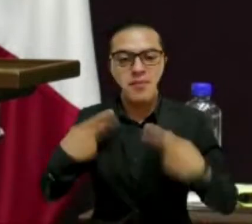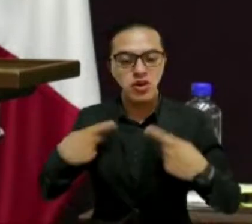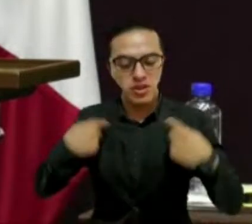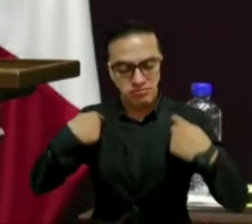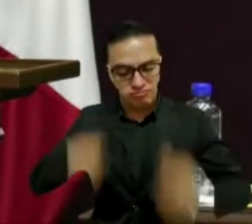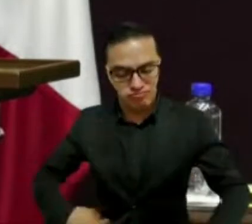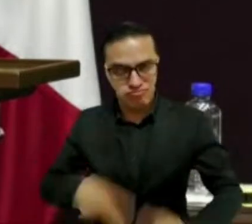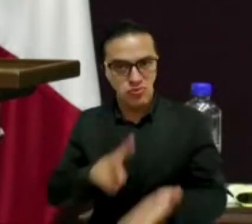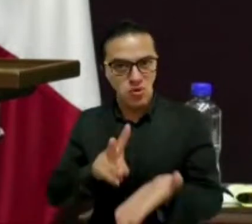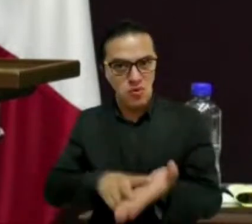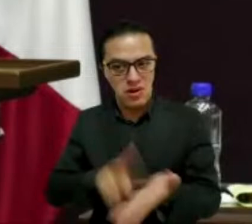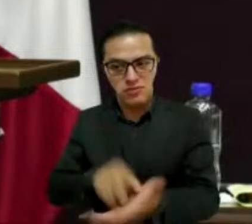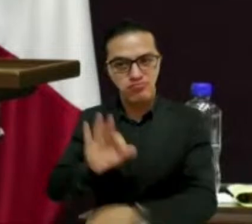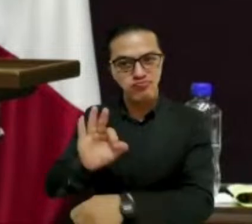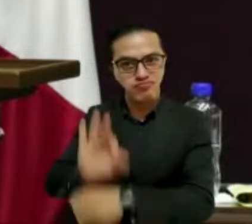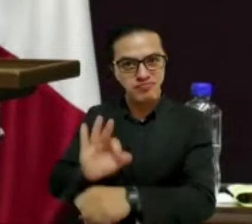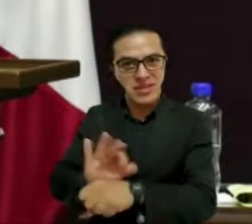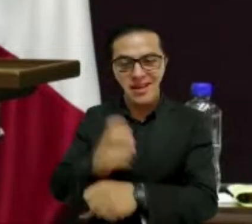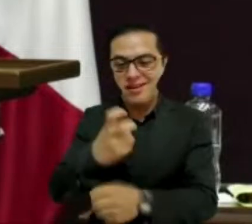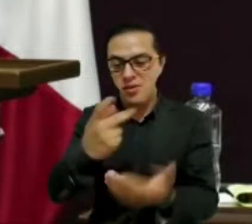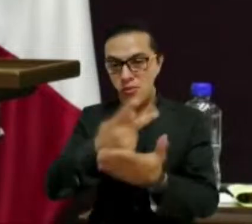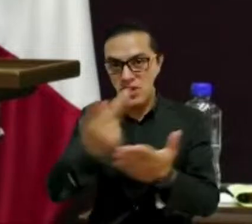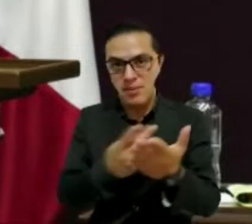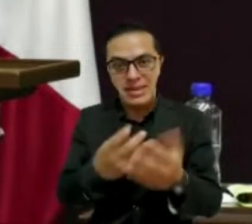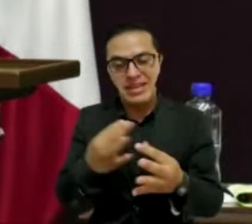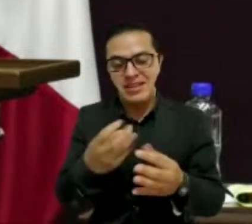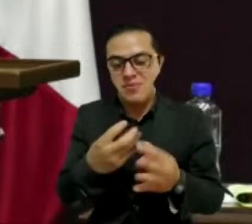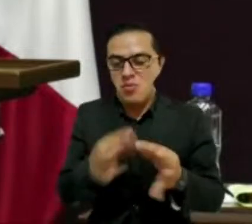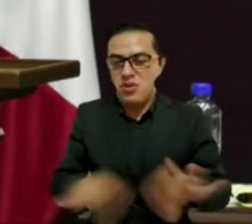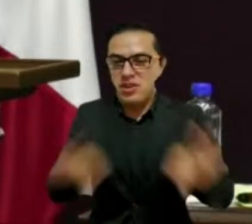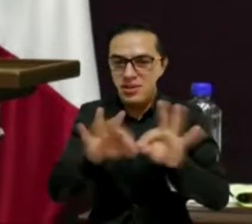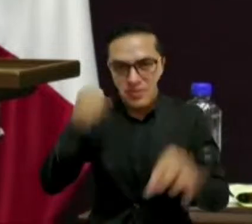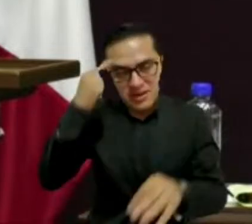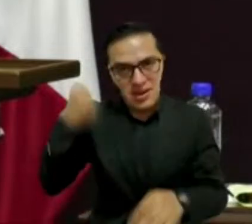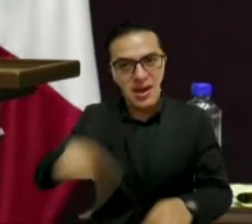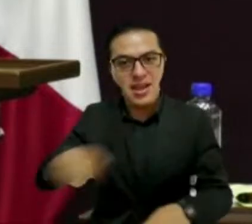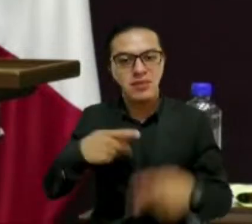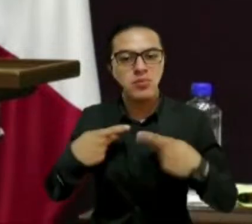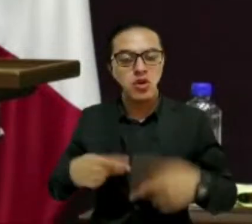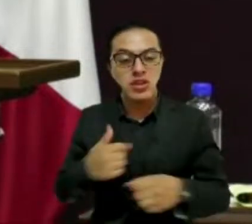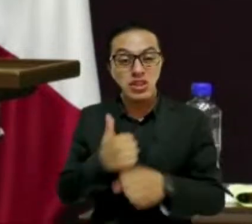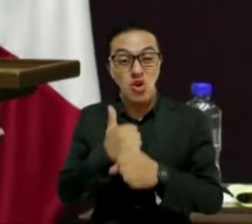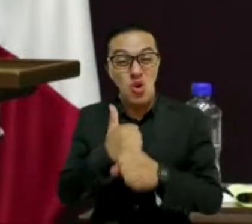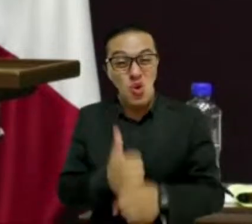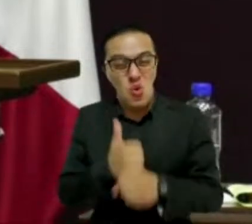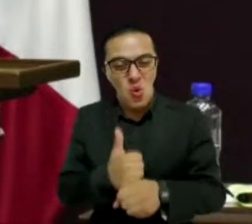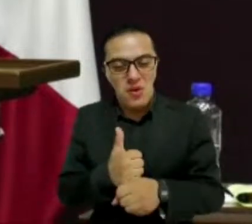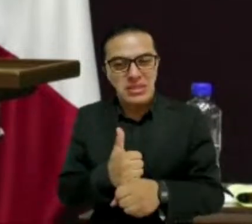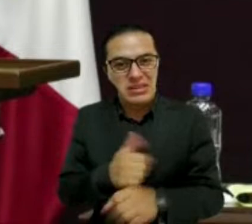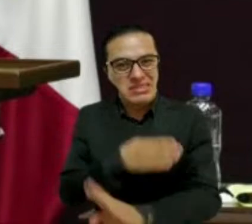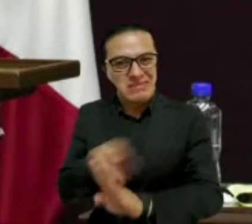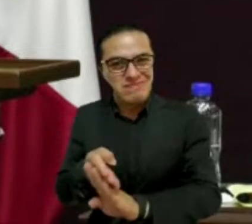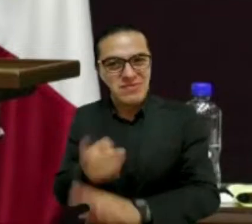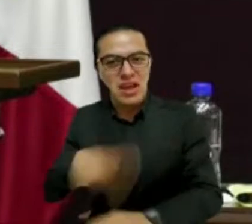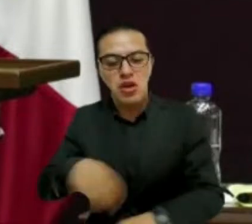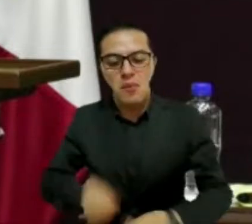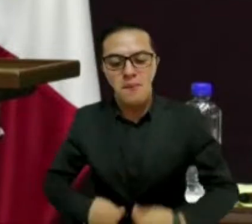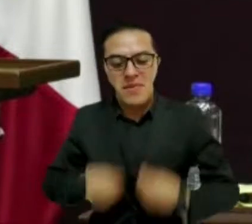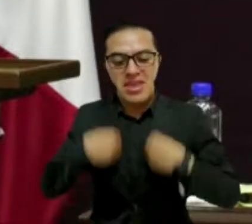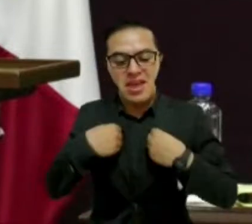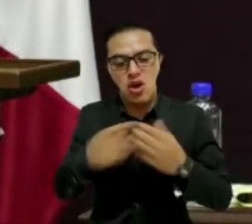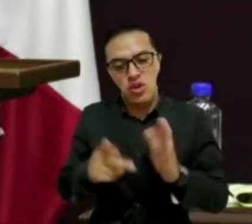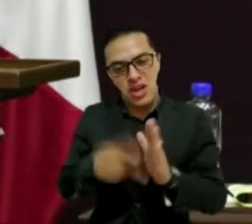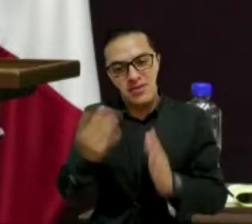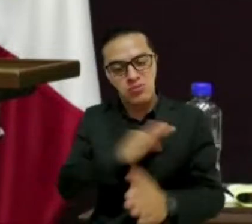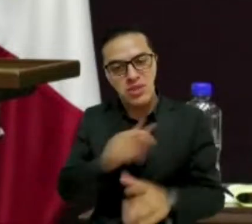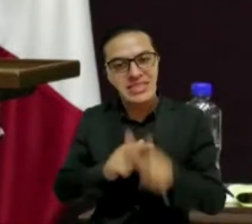herramienta importante para ayudar a las víctimas a reconstruir sus vidas y contribuye a la construcción de una sociedad más equitativa,